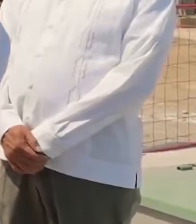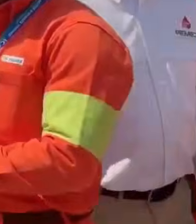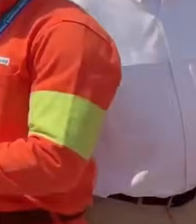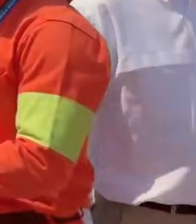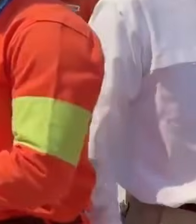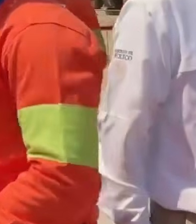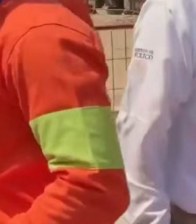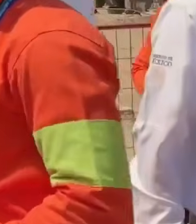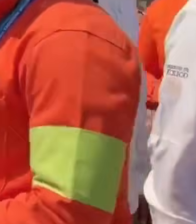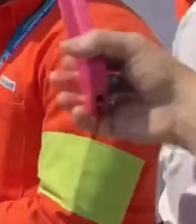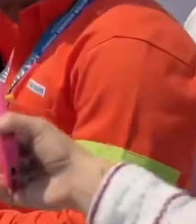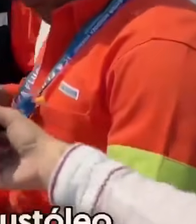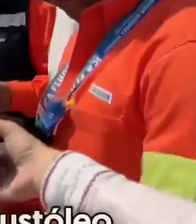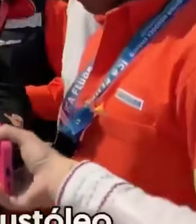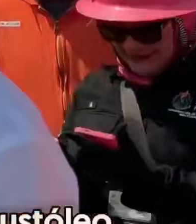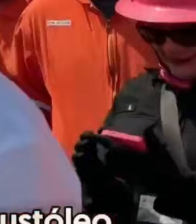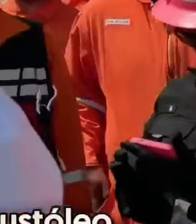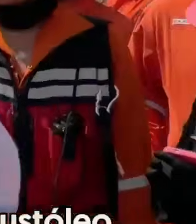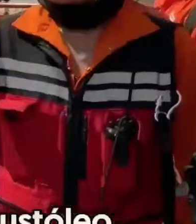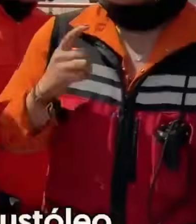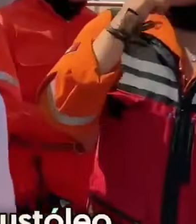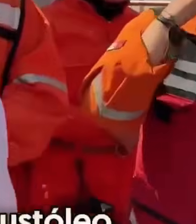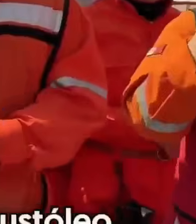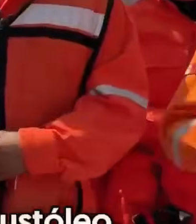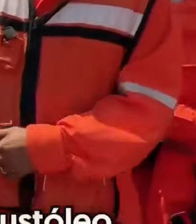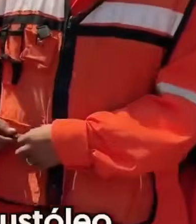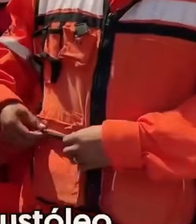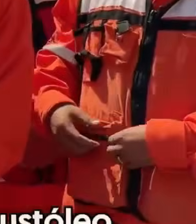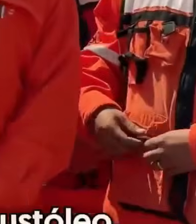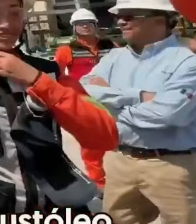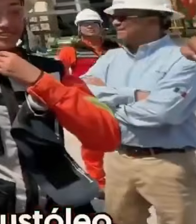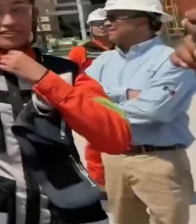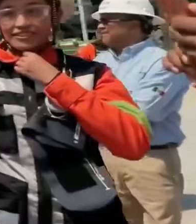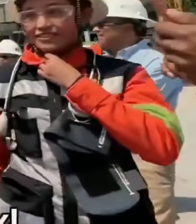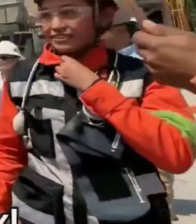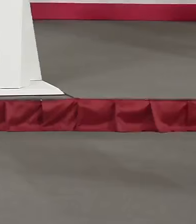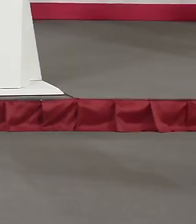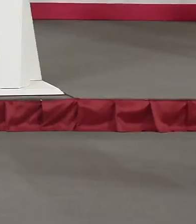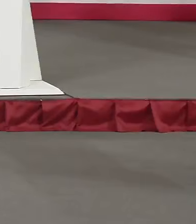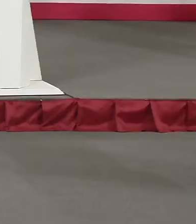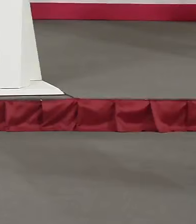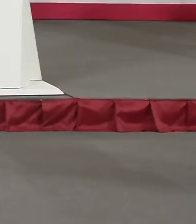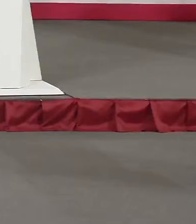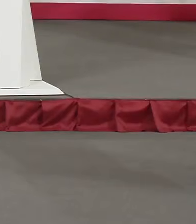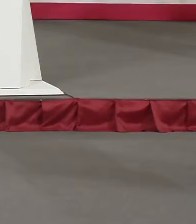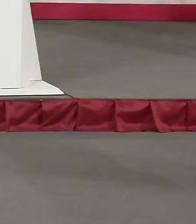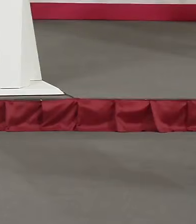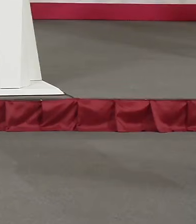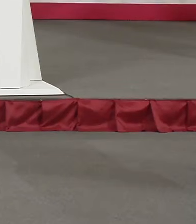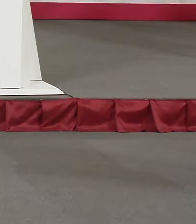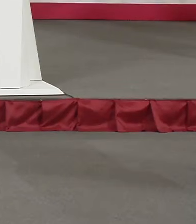nuevos barriles de producción de gasolina y de diésel en vez de combustión. ¡Arriba los trabajadores de